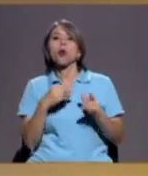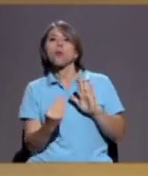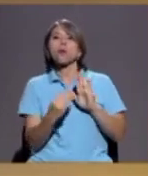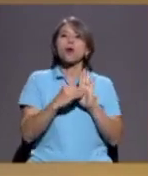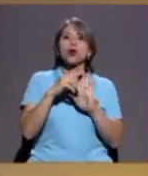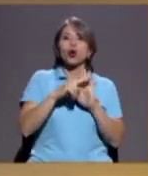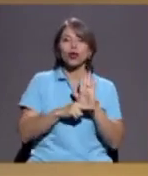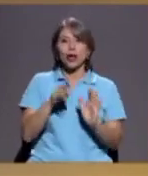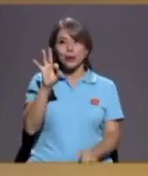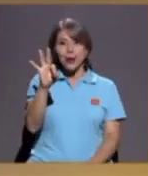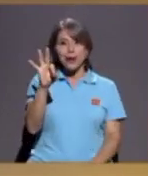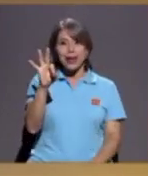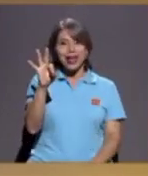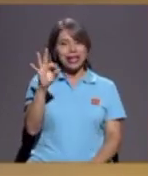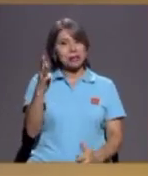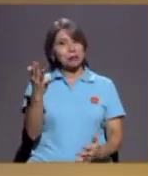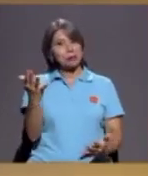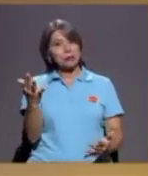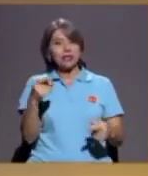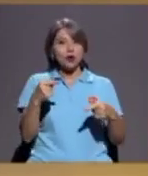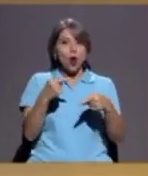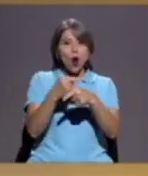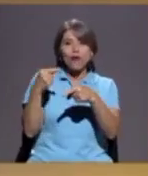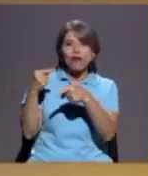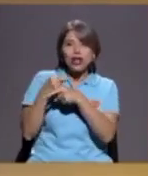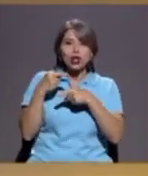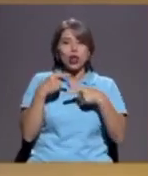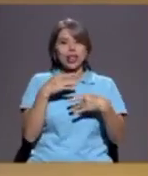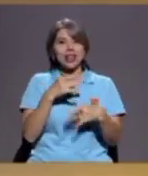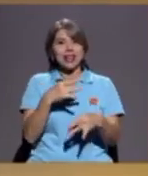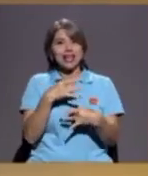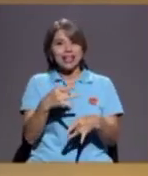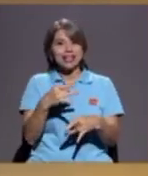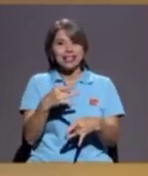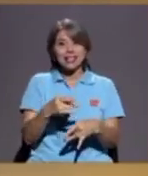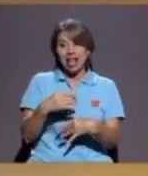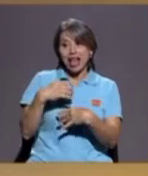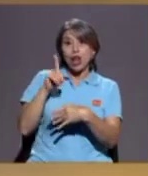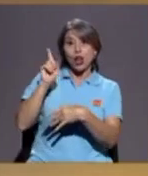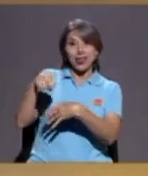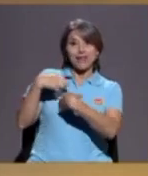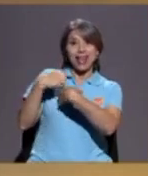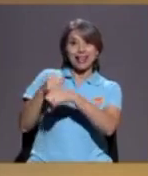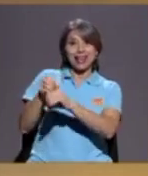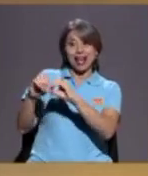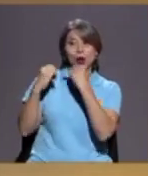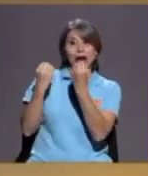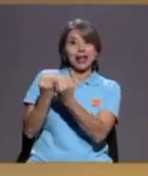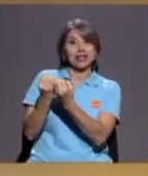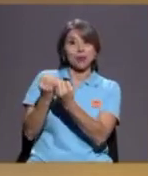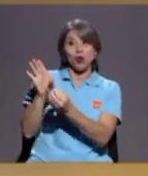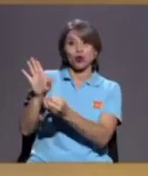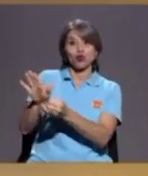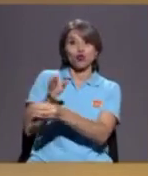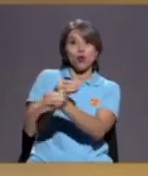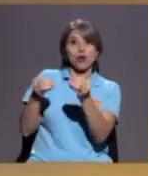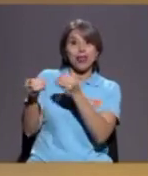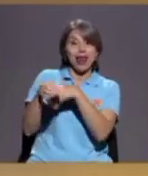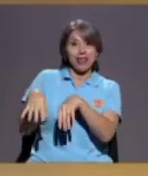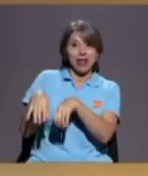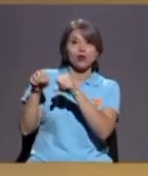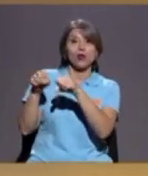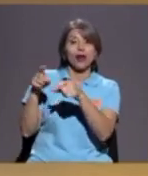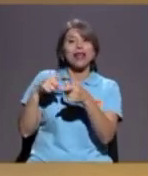intereses, al centrarse, al tener que hacerlo la unidad ejecutora, me parece que también había algún problema, y peor